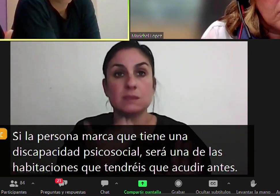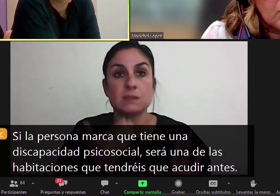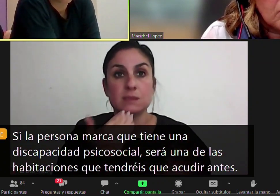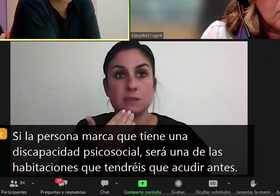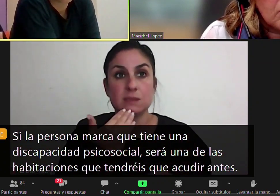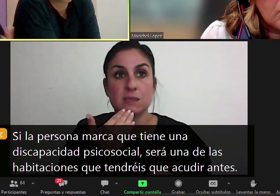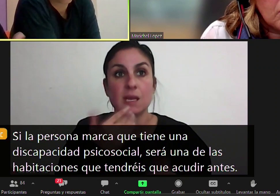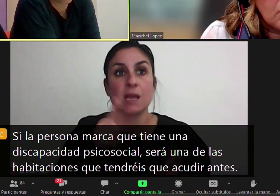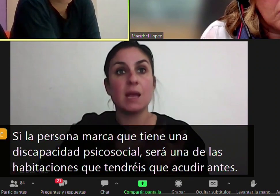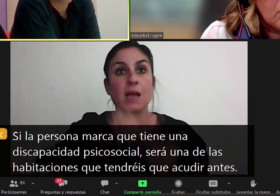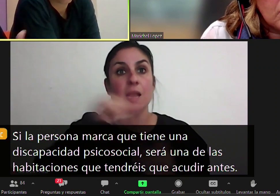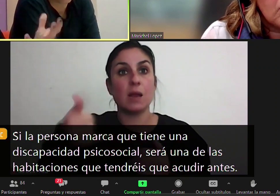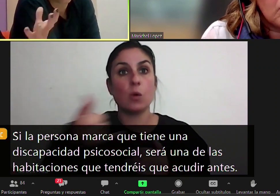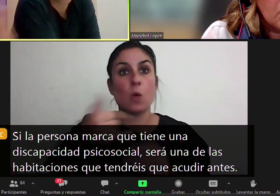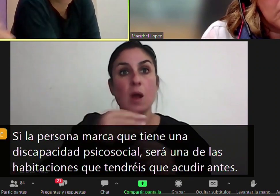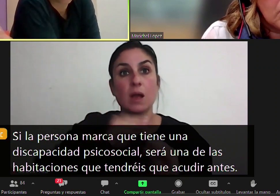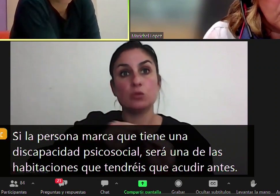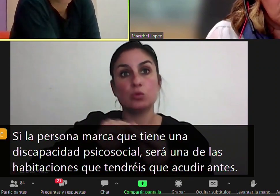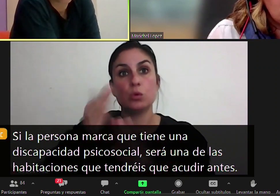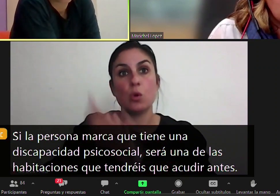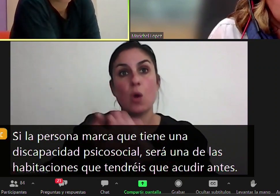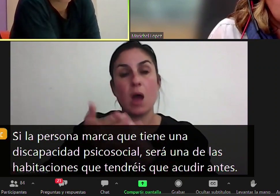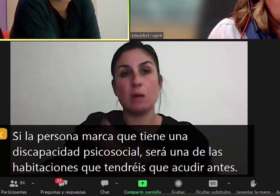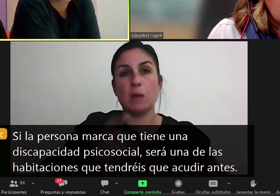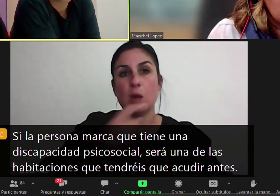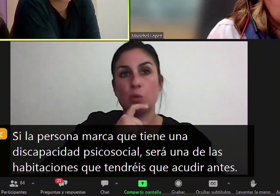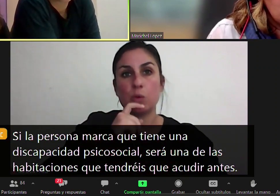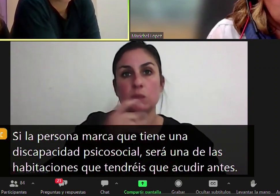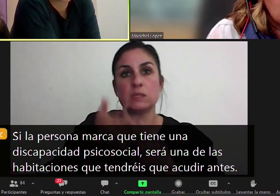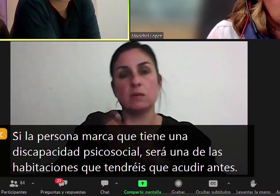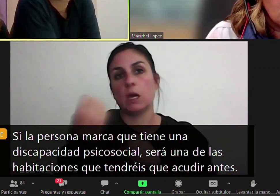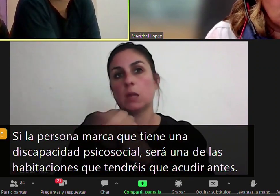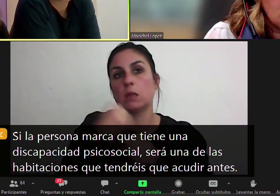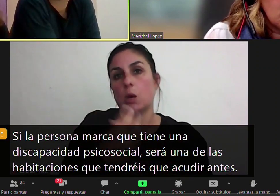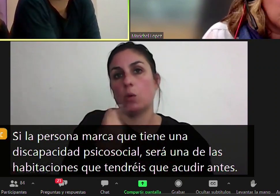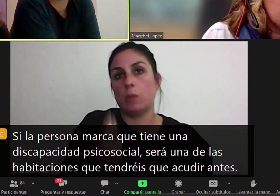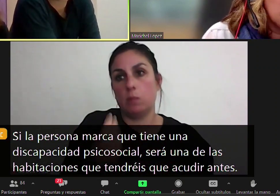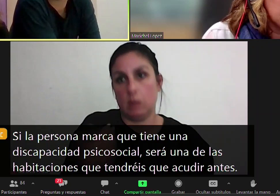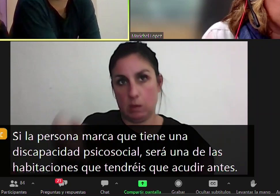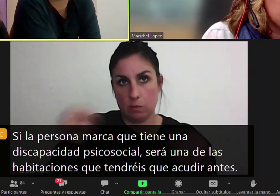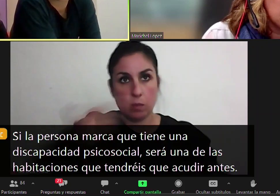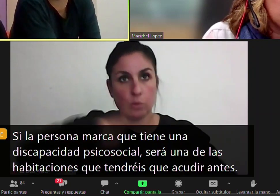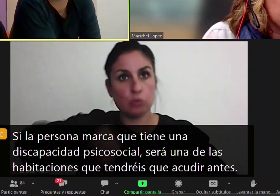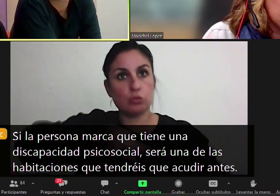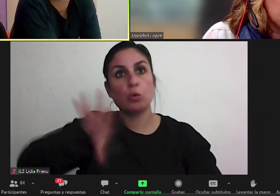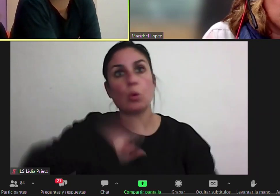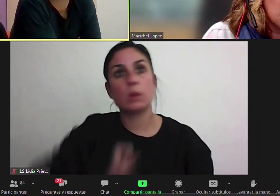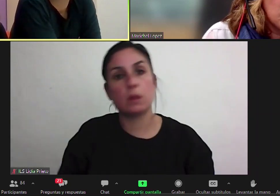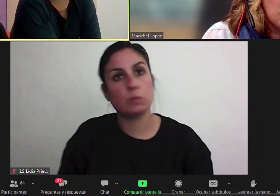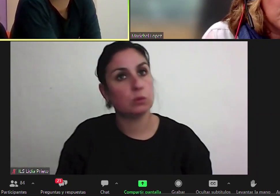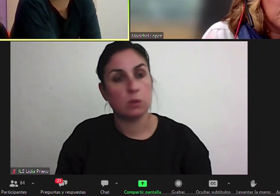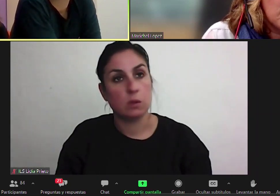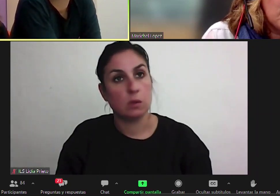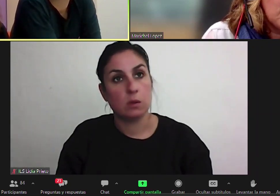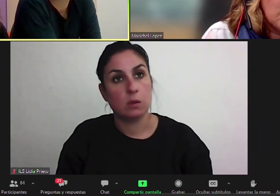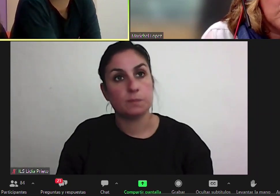el lenguaje, es que mejor lo hacen, pero que el resto no lo entendemos. Es que hay veces que no nos lo ponemos fácil para saber lo que queremos